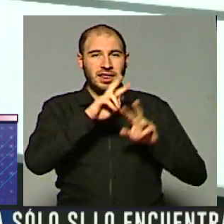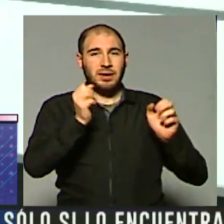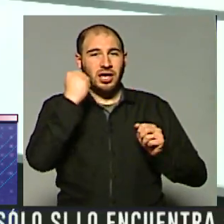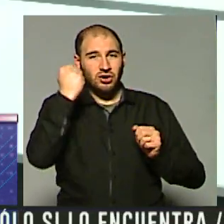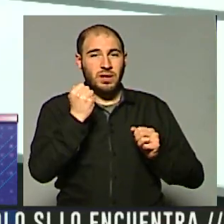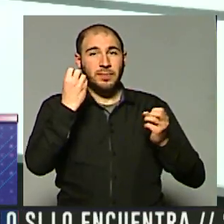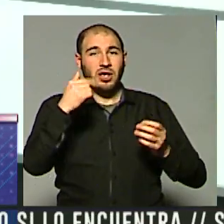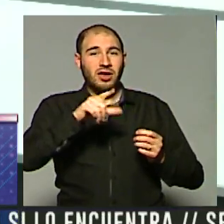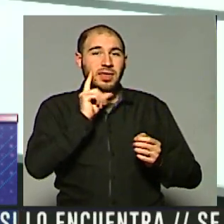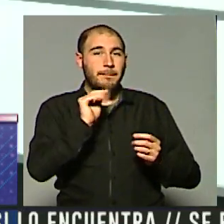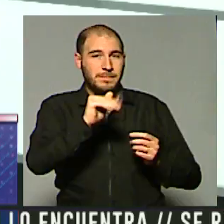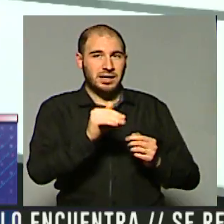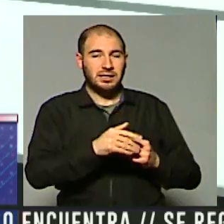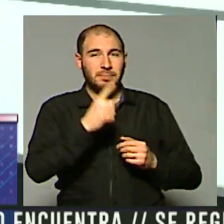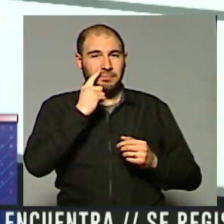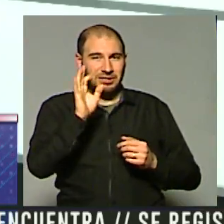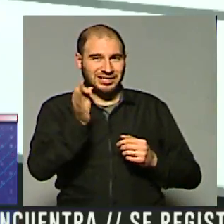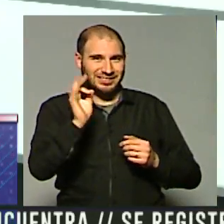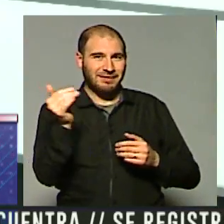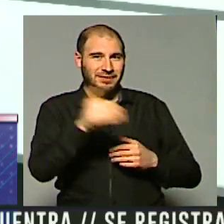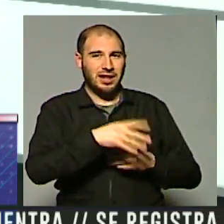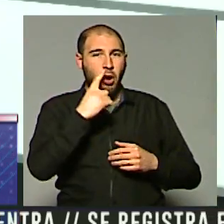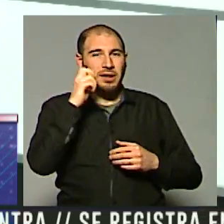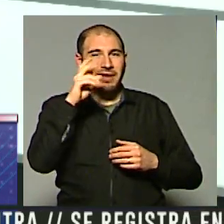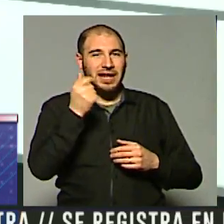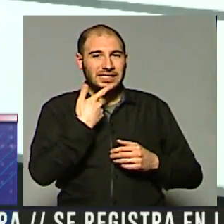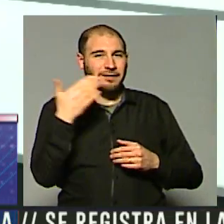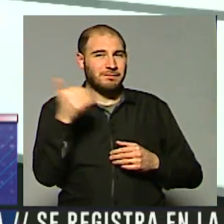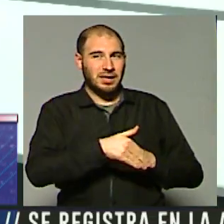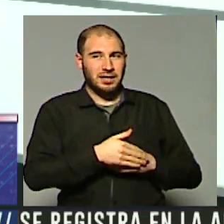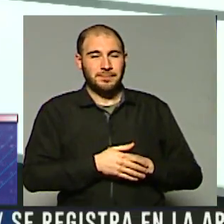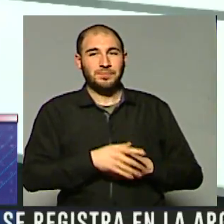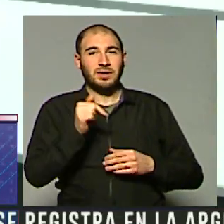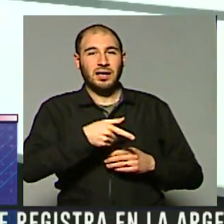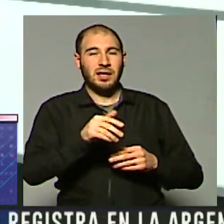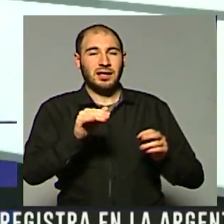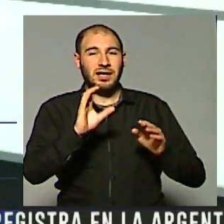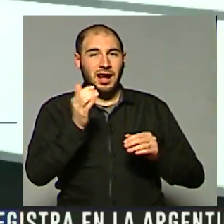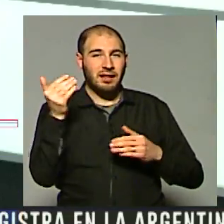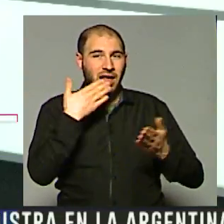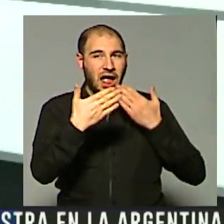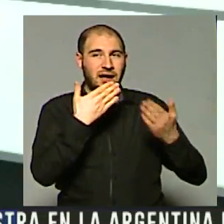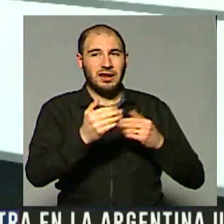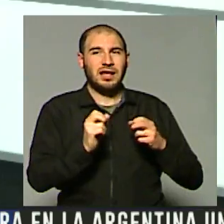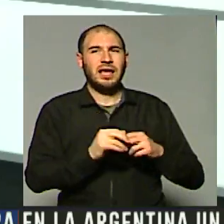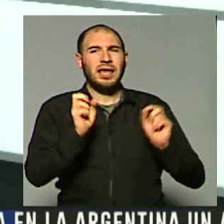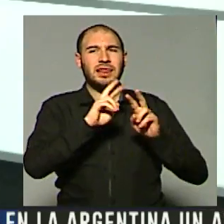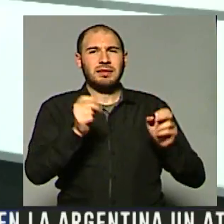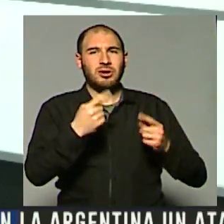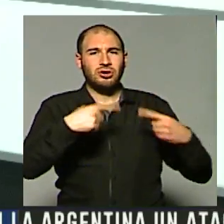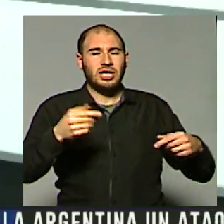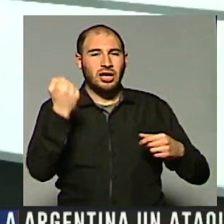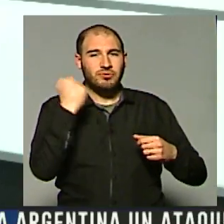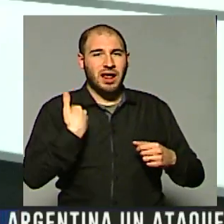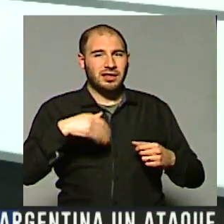economía porque hoy es martes y tenemos a nuestro especialista, José Vargas, que está con nosotros aquí en el piso y vamos a charlar de lo que tiene que ver con la situación económica